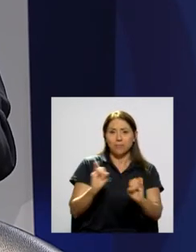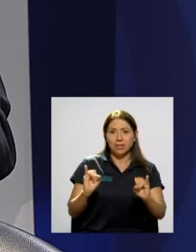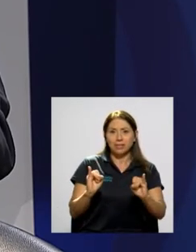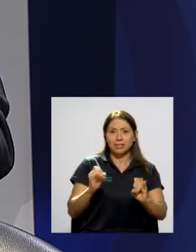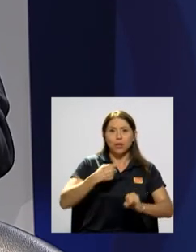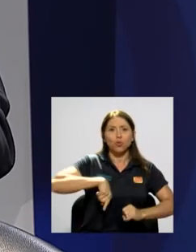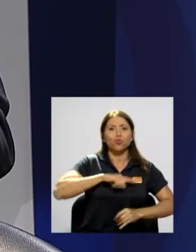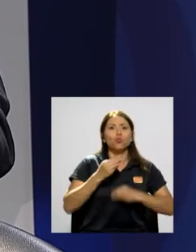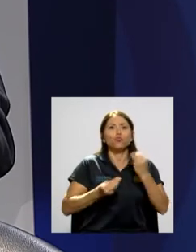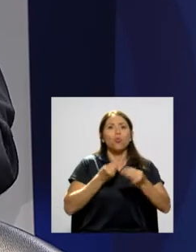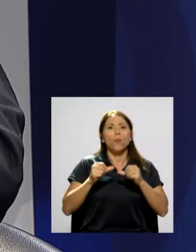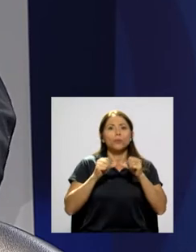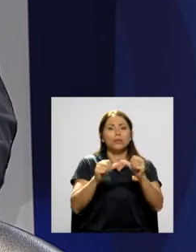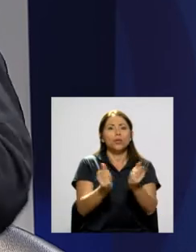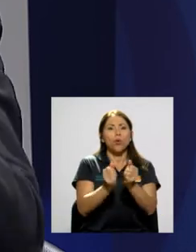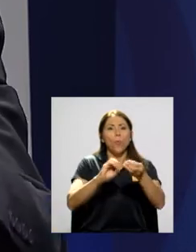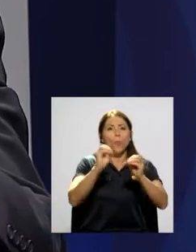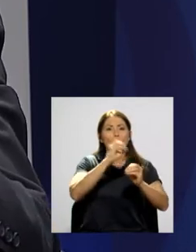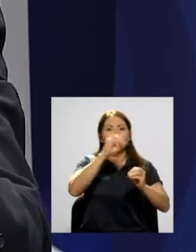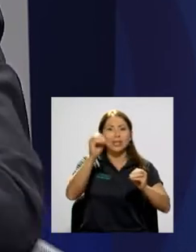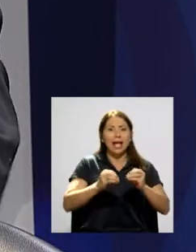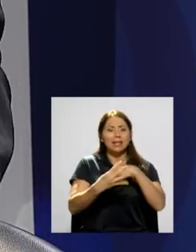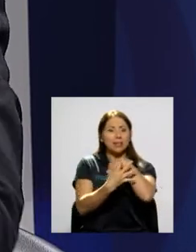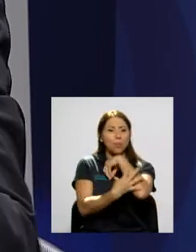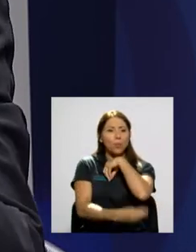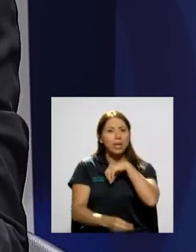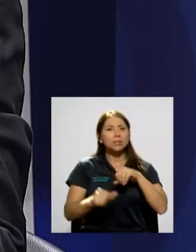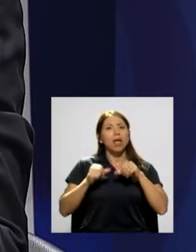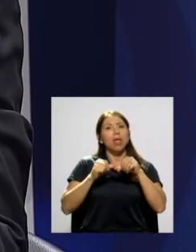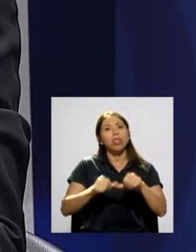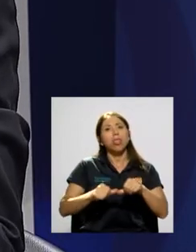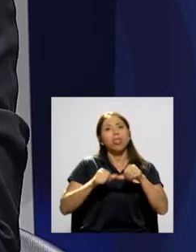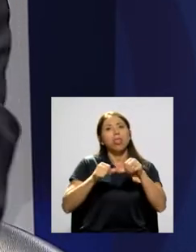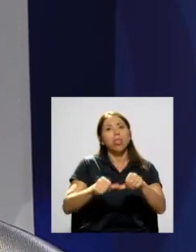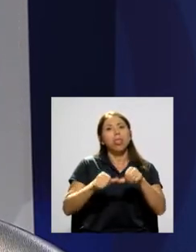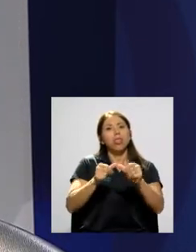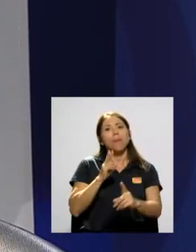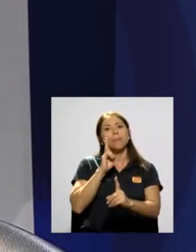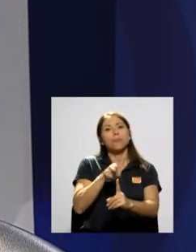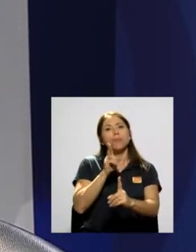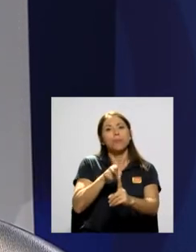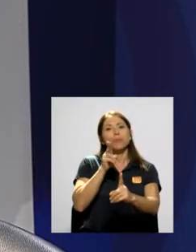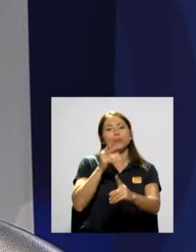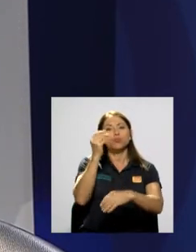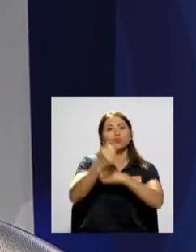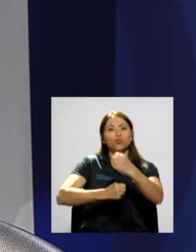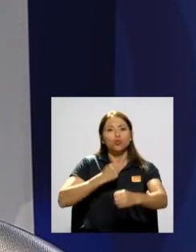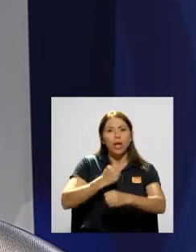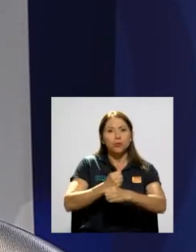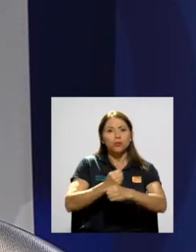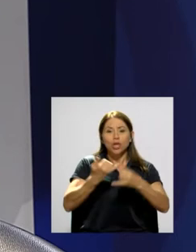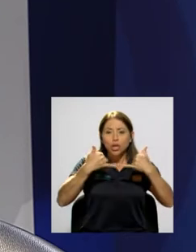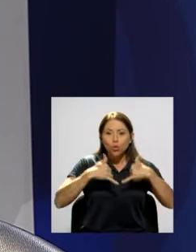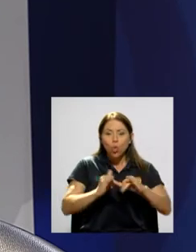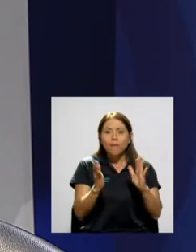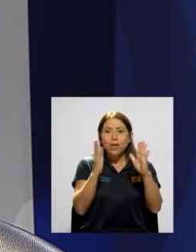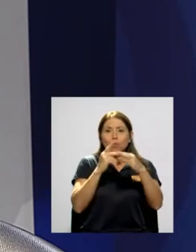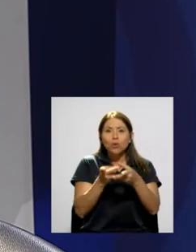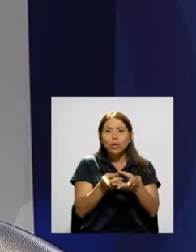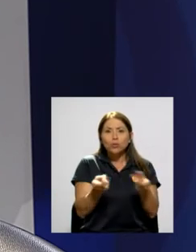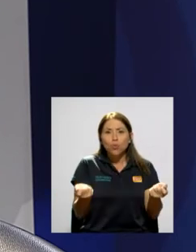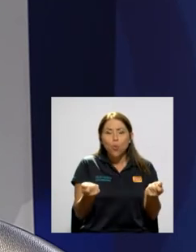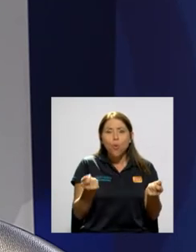con porcentajes de pobreza estacionarias durante décadas y no se encuentra la fórmula que permite